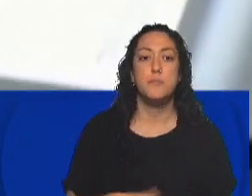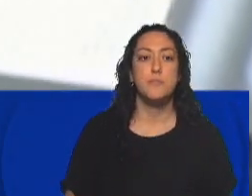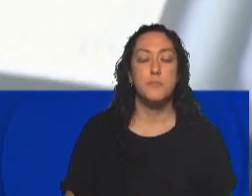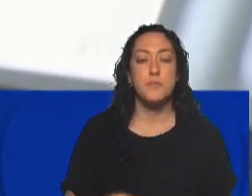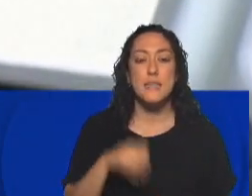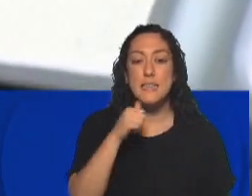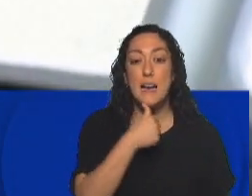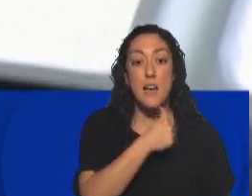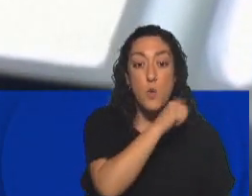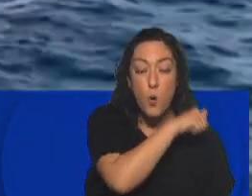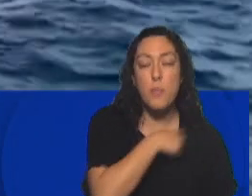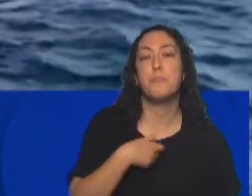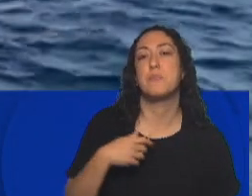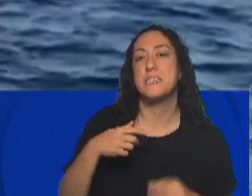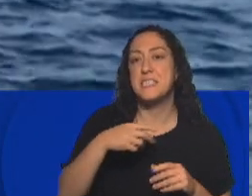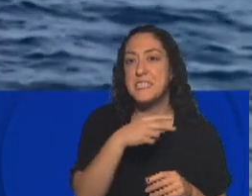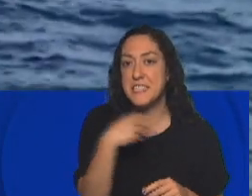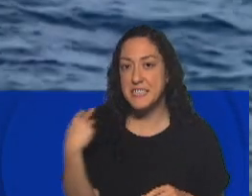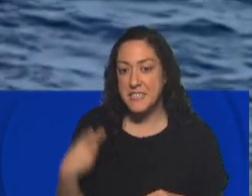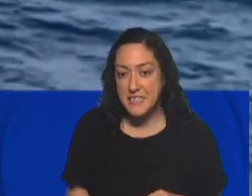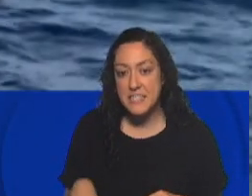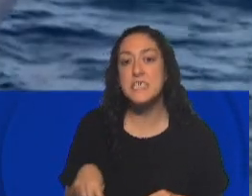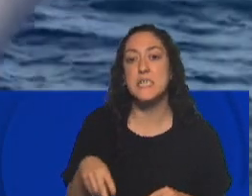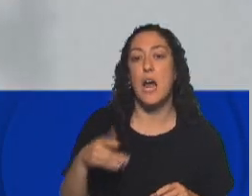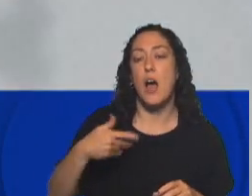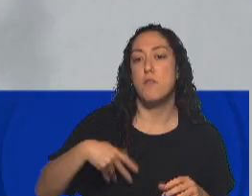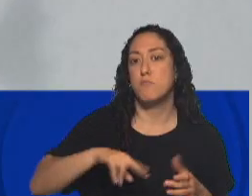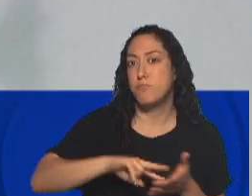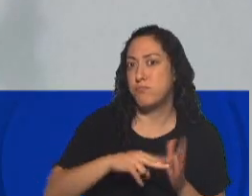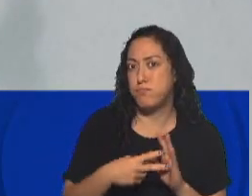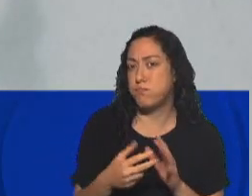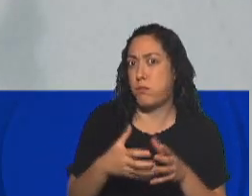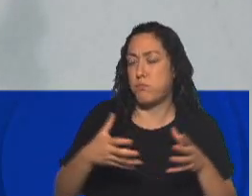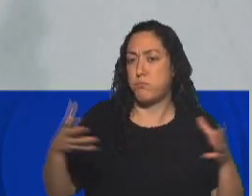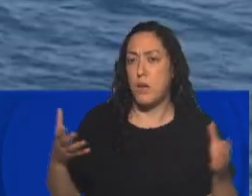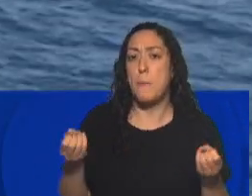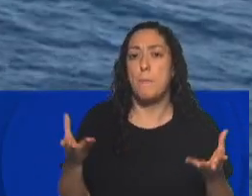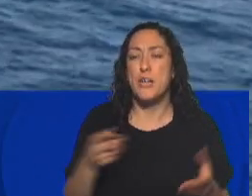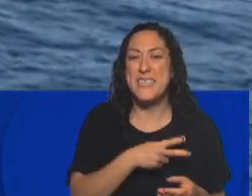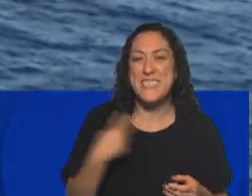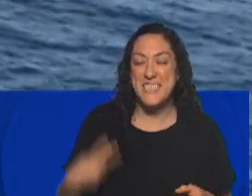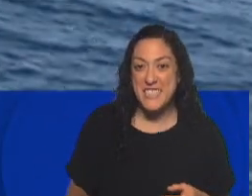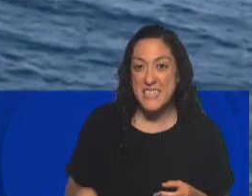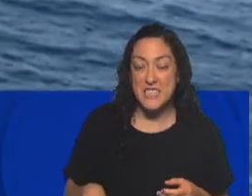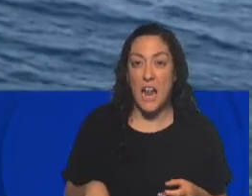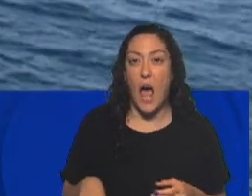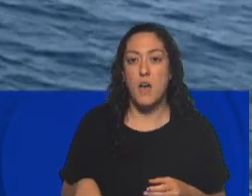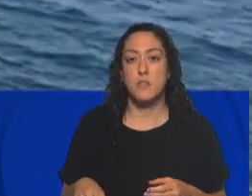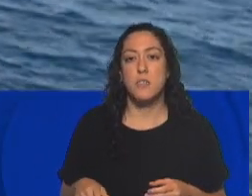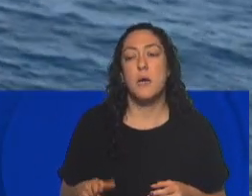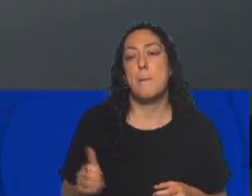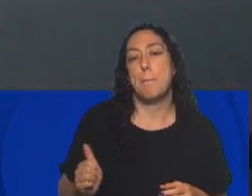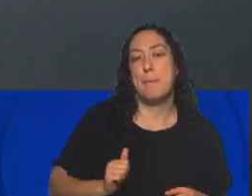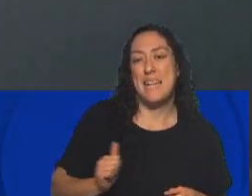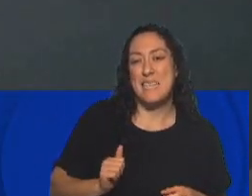Taiwán-China, conflicto en ascenso. China emprendió una nueva oleada de maniobras militares alrededor de Taiwán, en las que simuló el